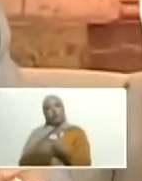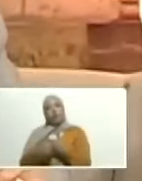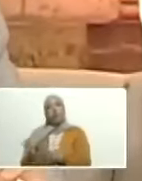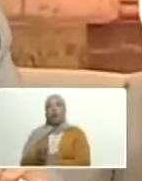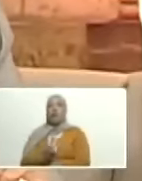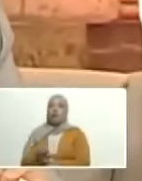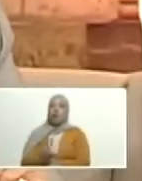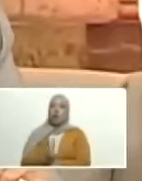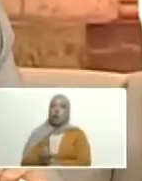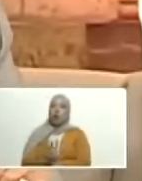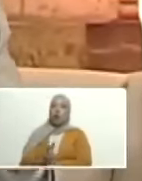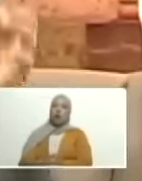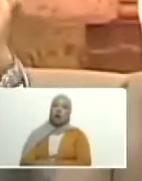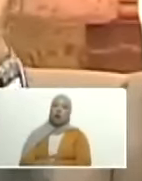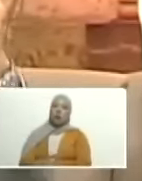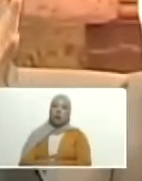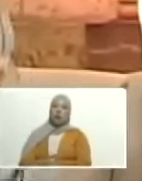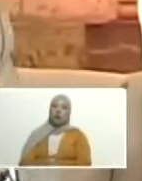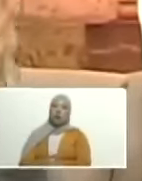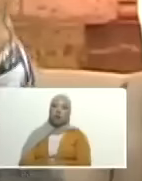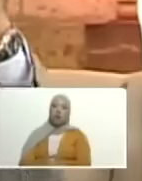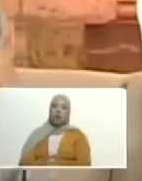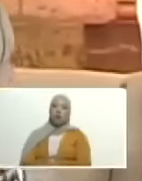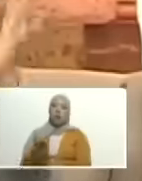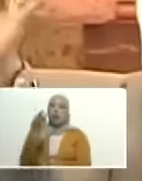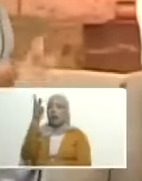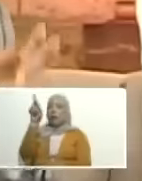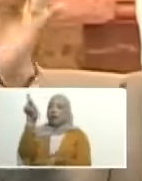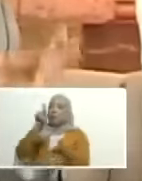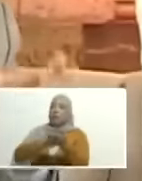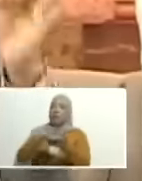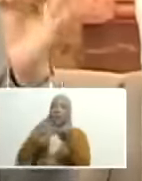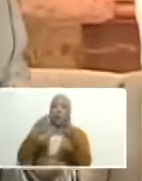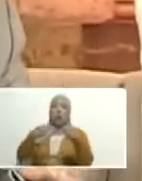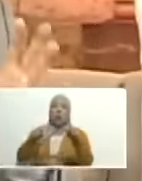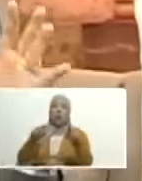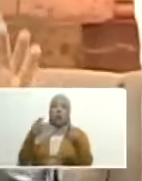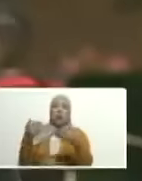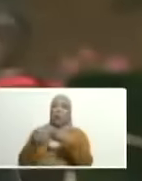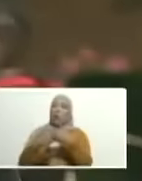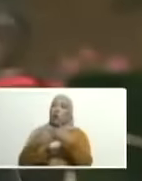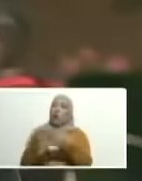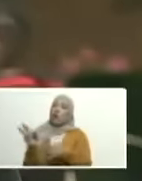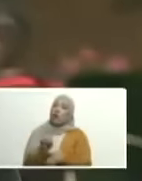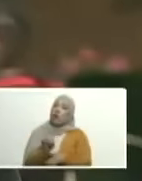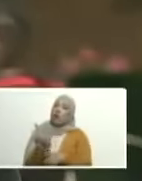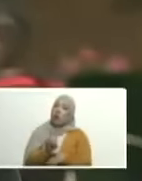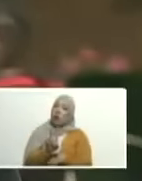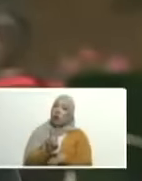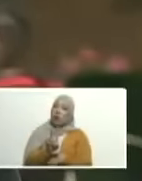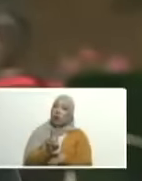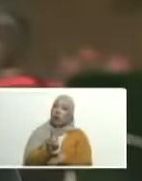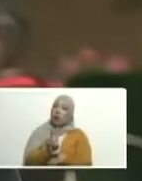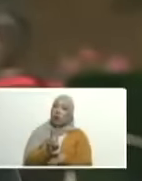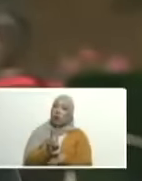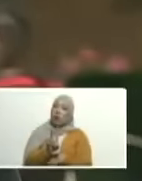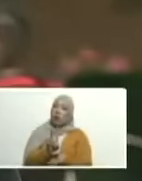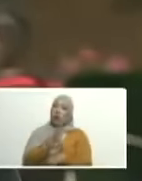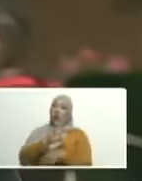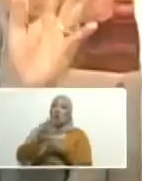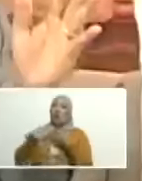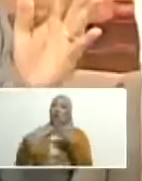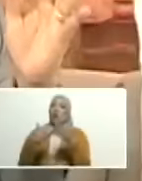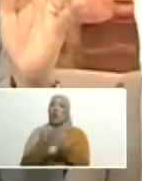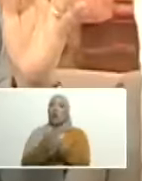Venezuela. No se debe repetir más nunca la agresión económica contra Venezuela. Deben levantarse todas